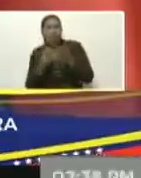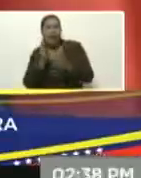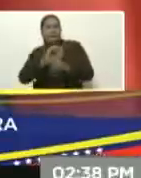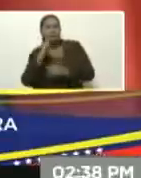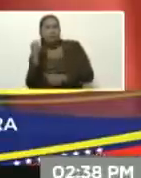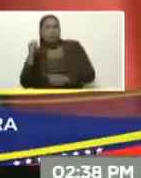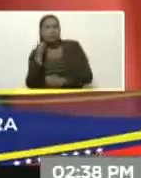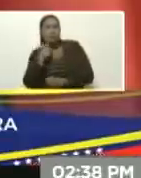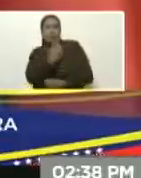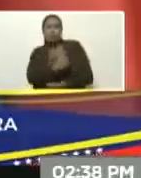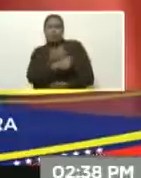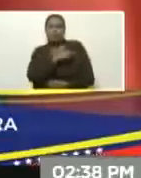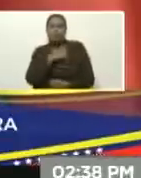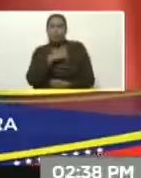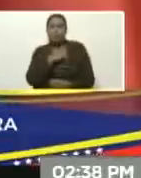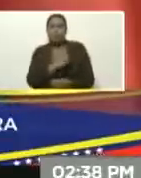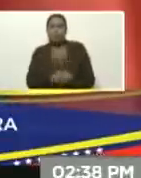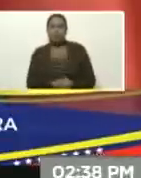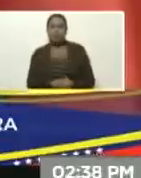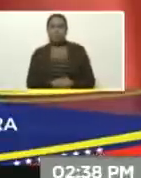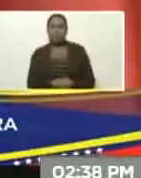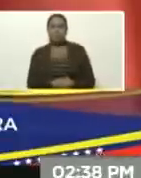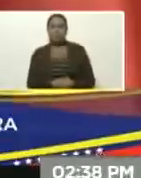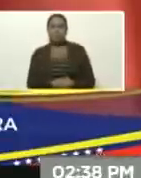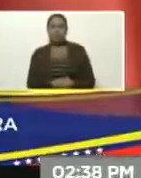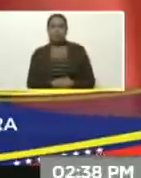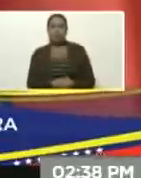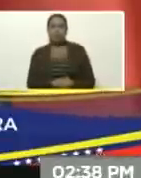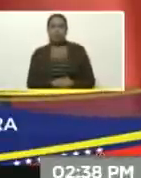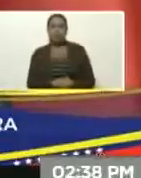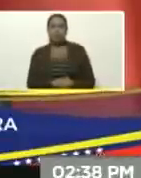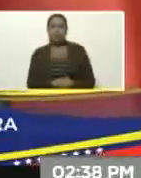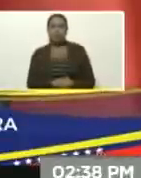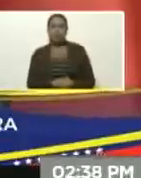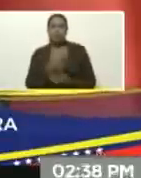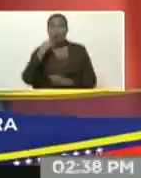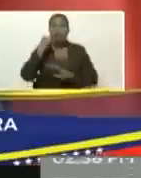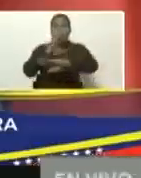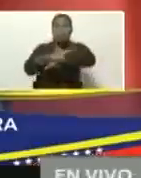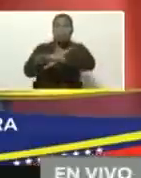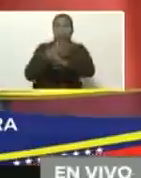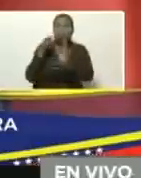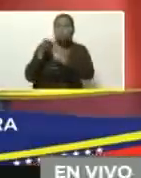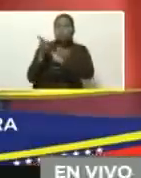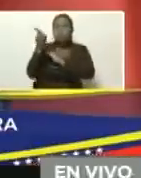de Suecia no actúa contra